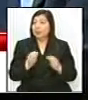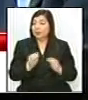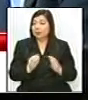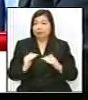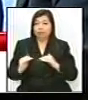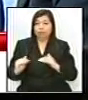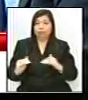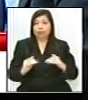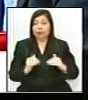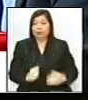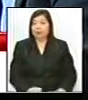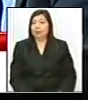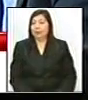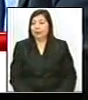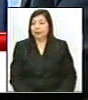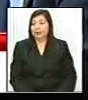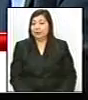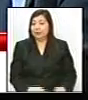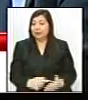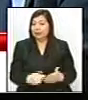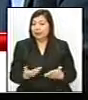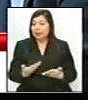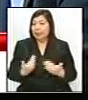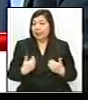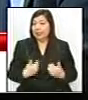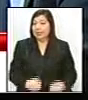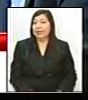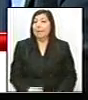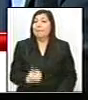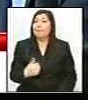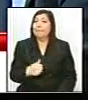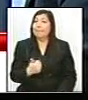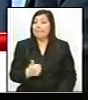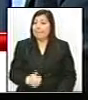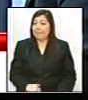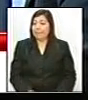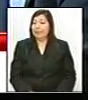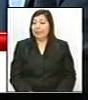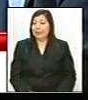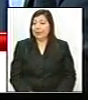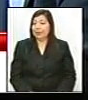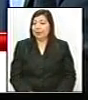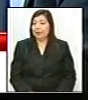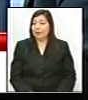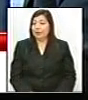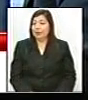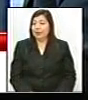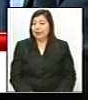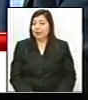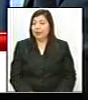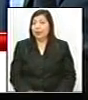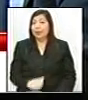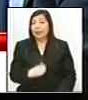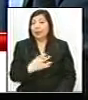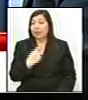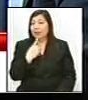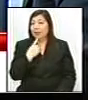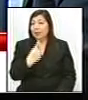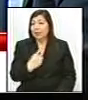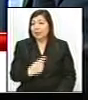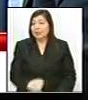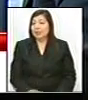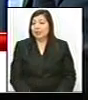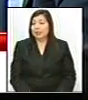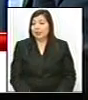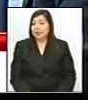horizontal a las clases más necesitadas. Por otro lado, presidente, yo creo que yo quería decirle a través suyo,